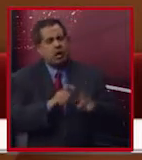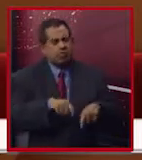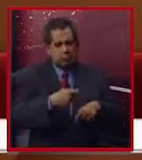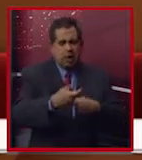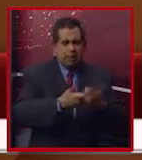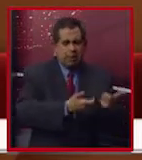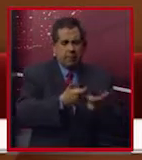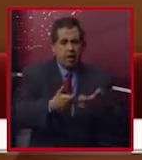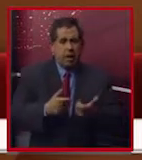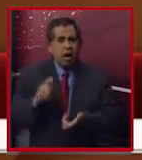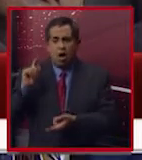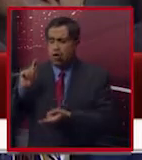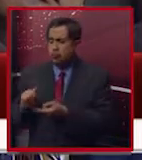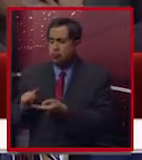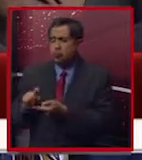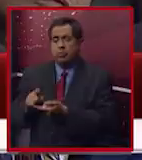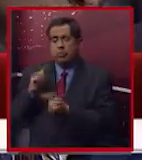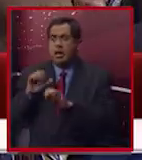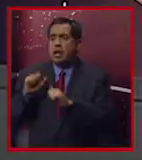social, entre otras.